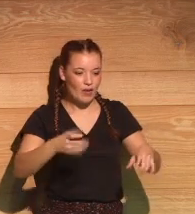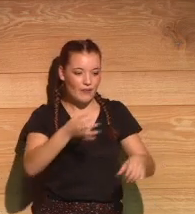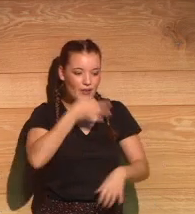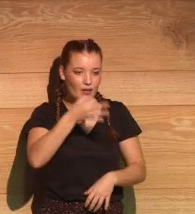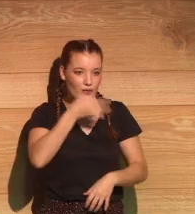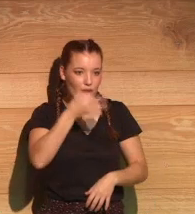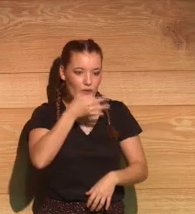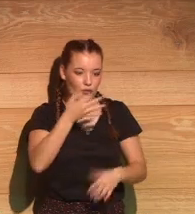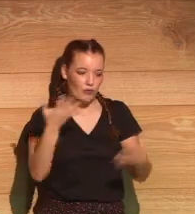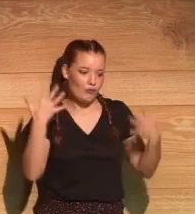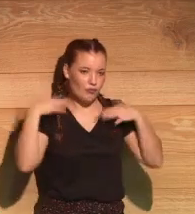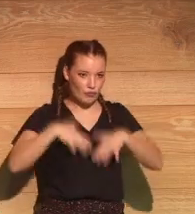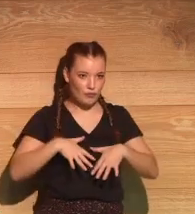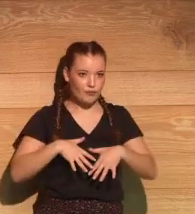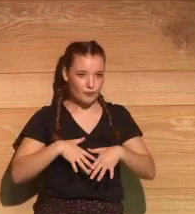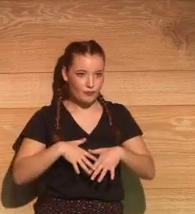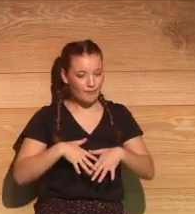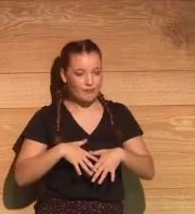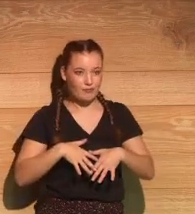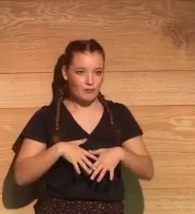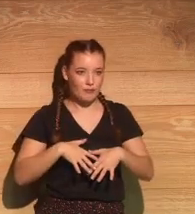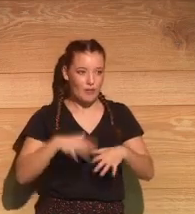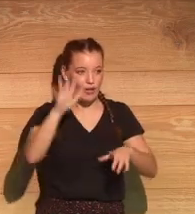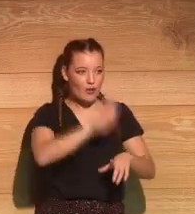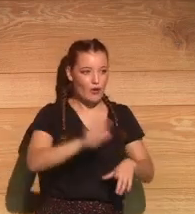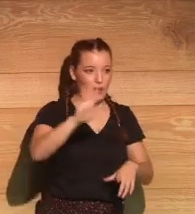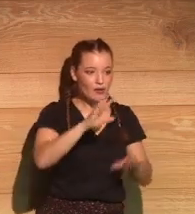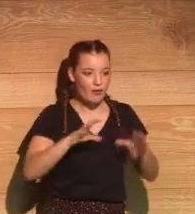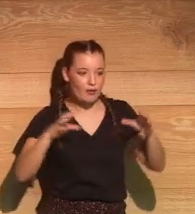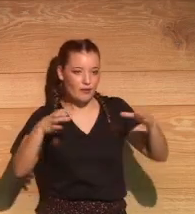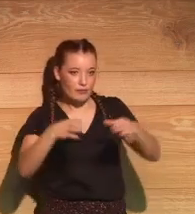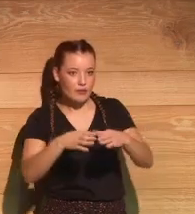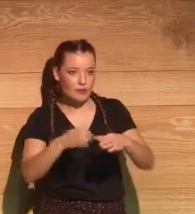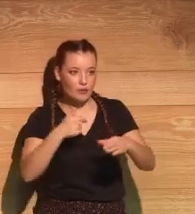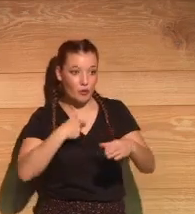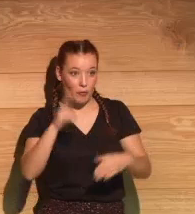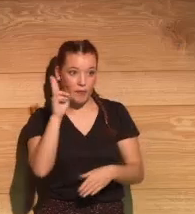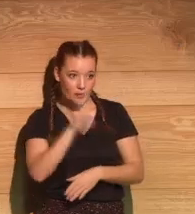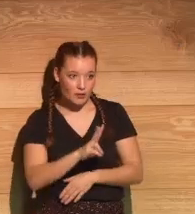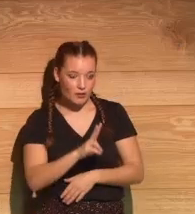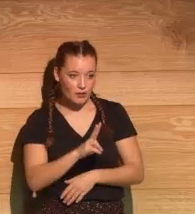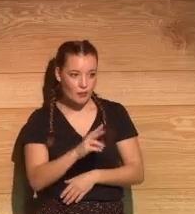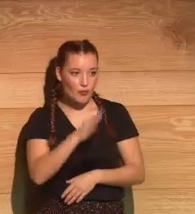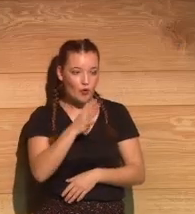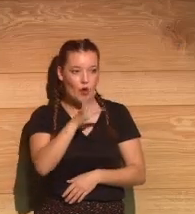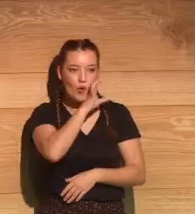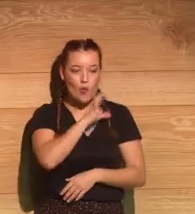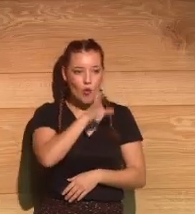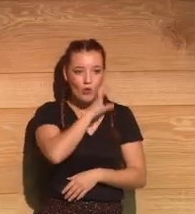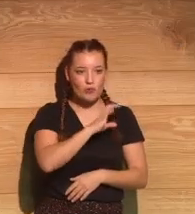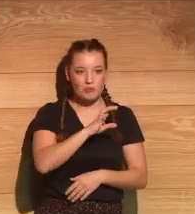discursos nacionalistas, centristas y demás, ¿no? Y eso yo lo he visto en mis propias carnes por mi curiosidad, por mi